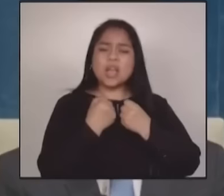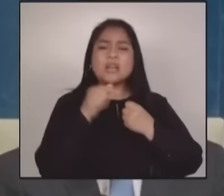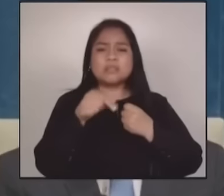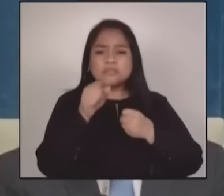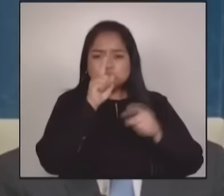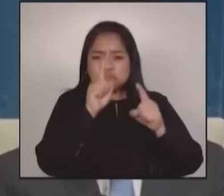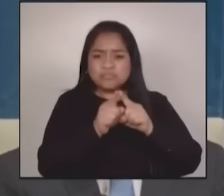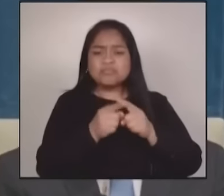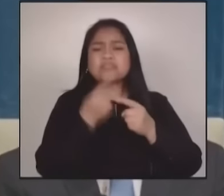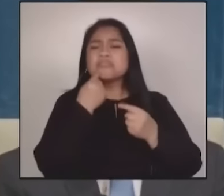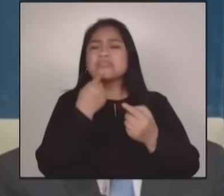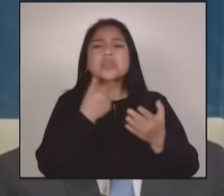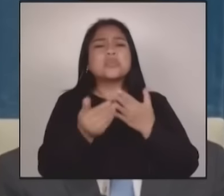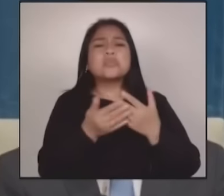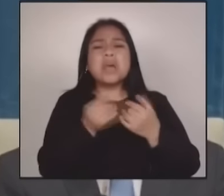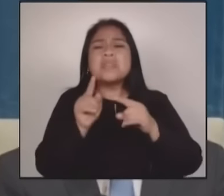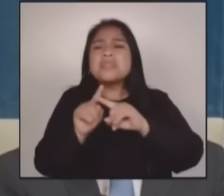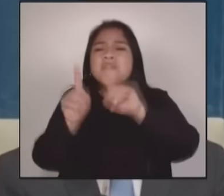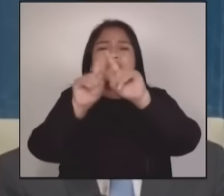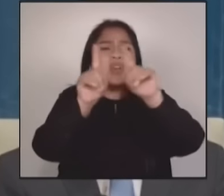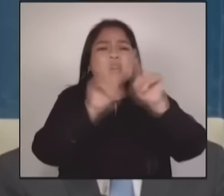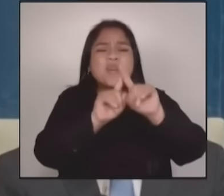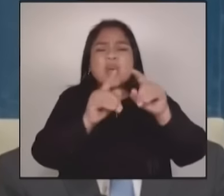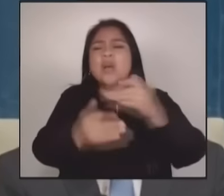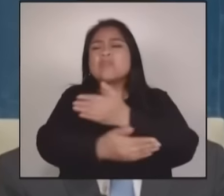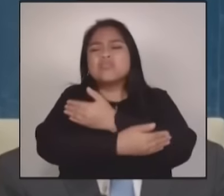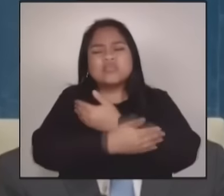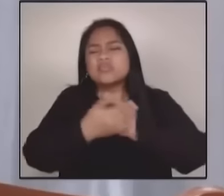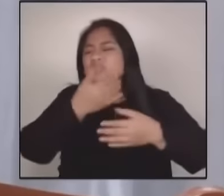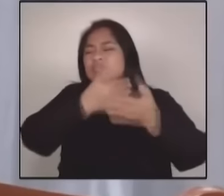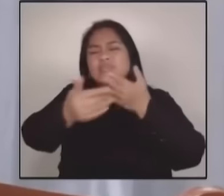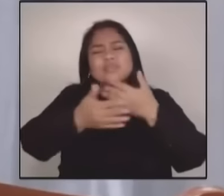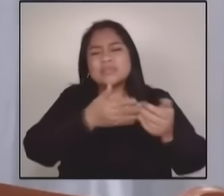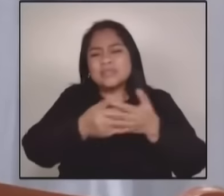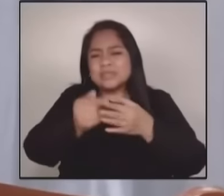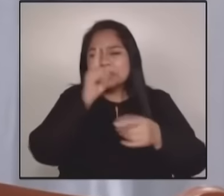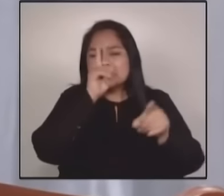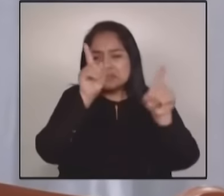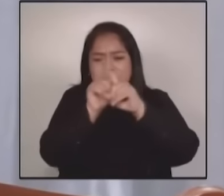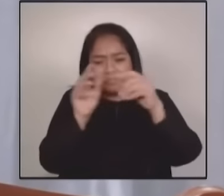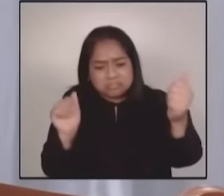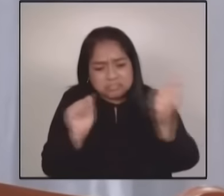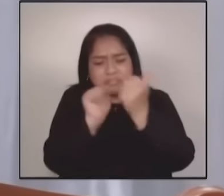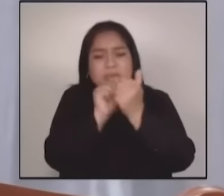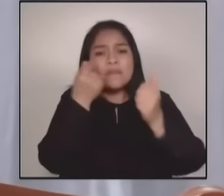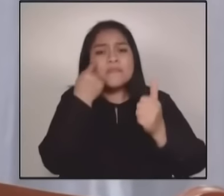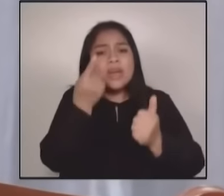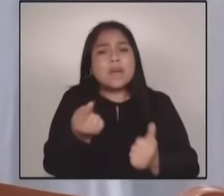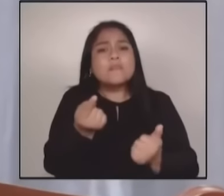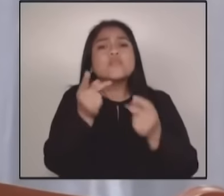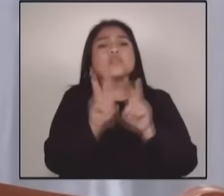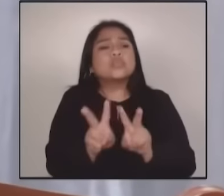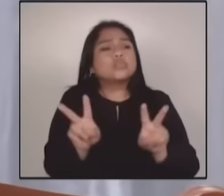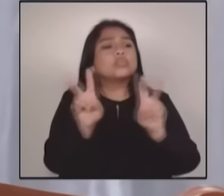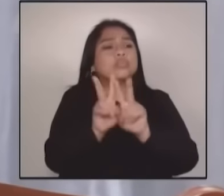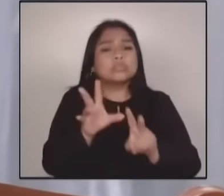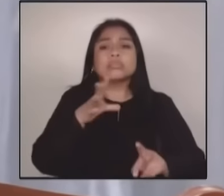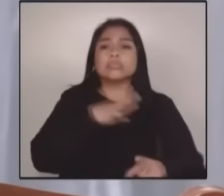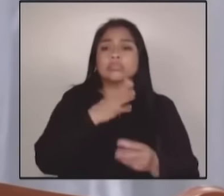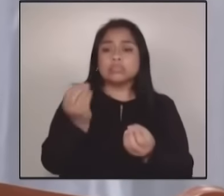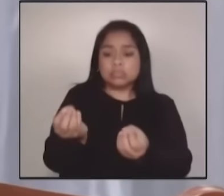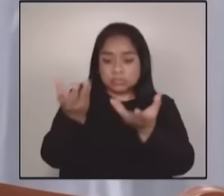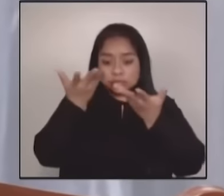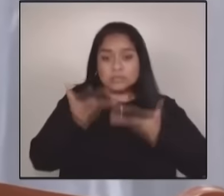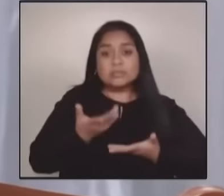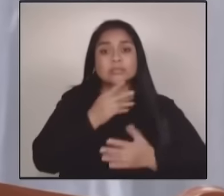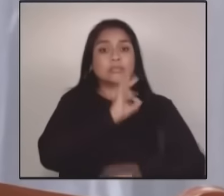nuestras diferencias y reconozcamos la riqueza que éstas aportan a nuestra sociedad. Es hora de